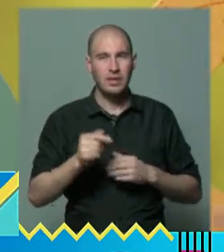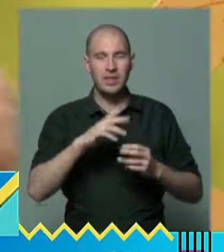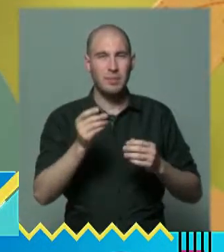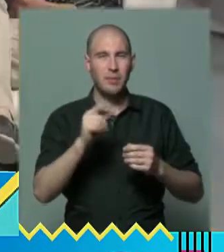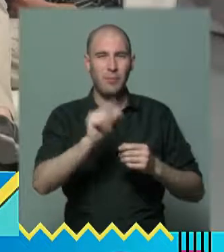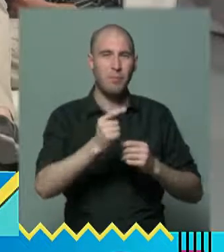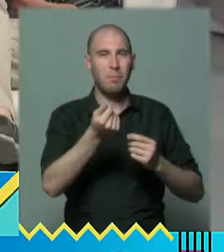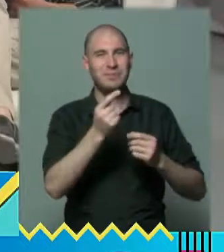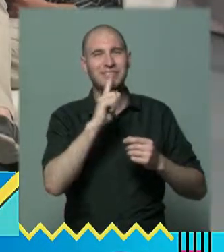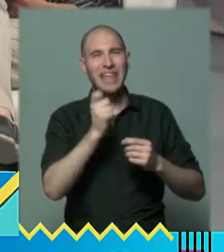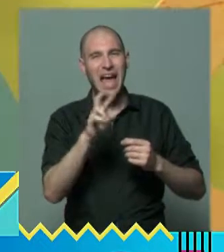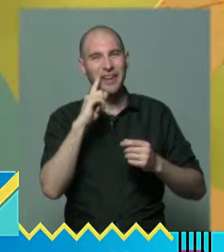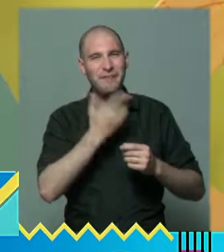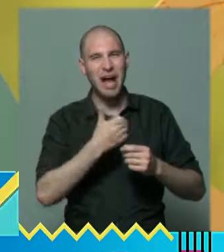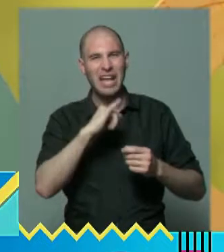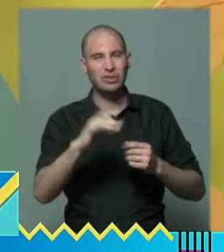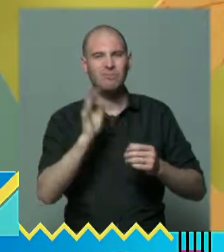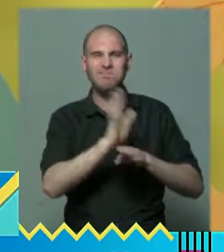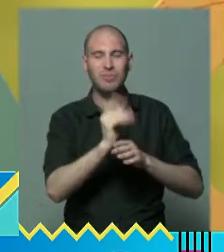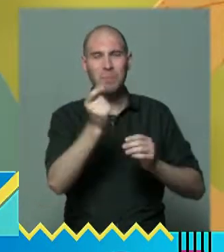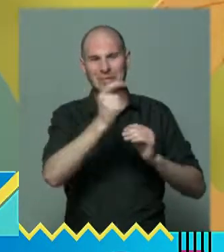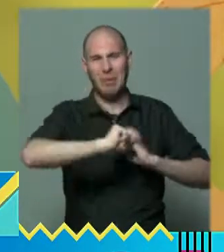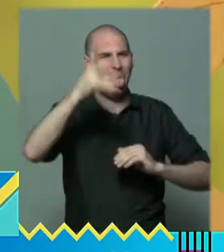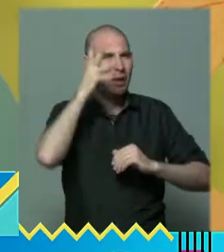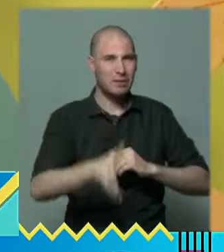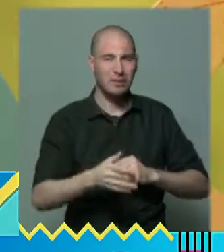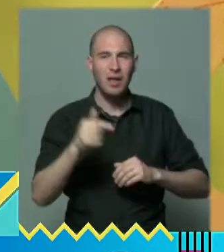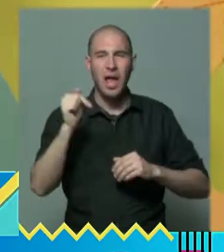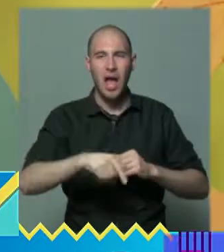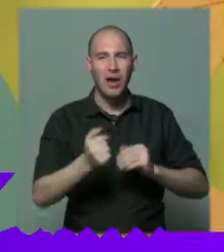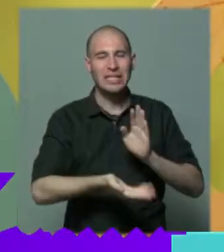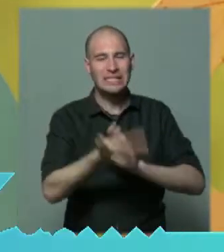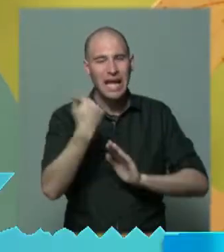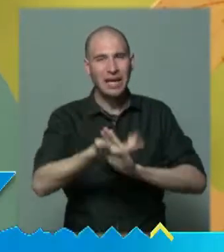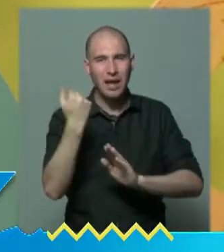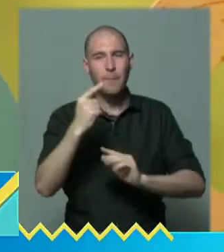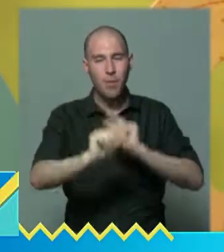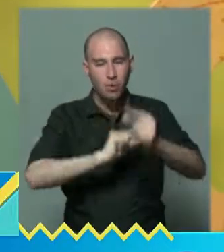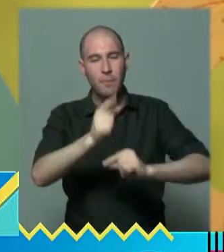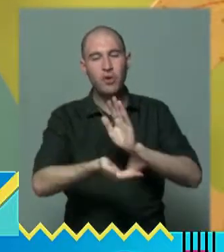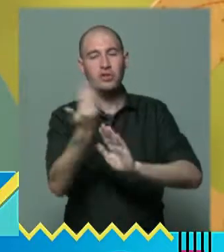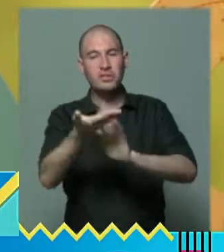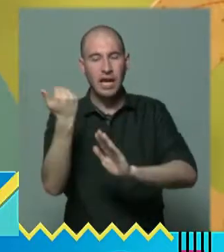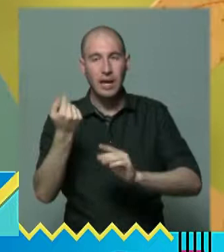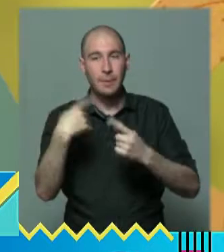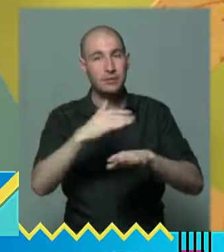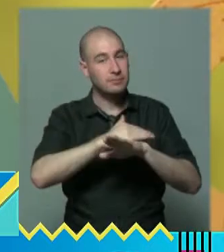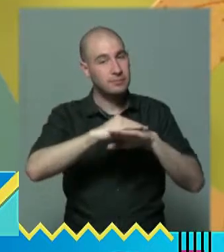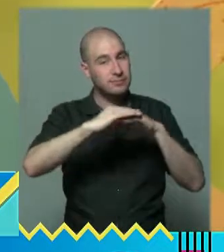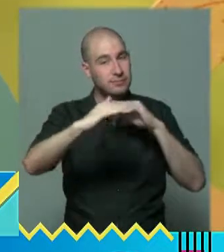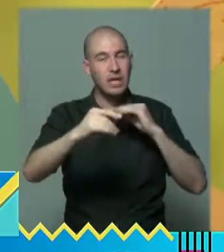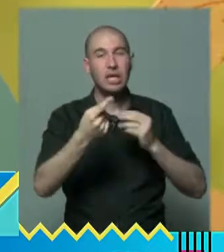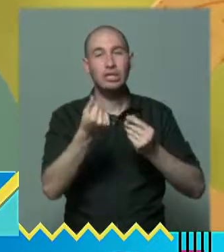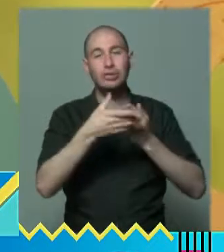¿no? El tarifazo, que esto. La realidad lo que estamos viviendo hoy día es una eliminación paulatina, pero constante, digamos, de